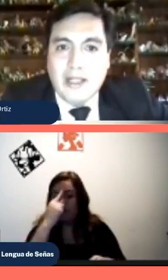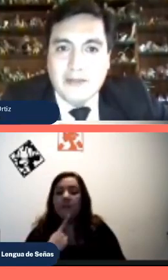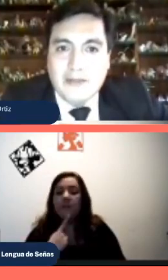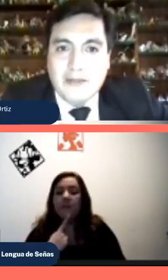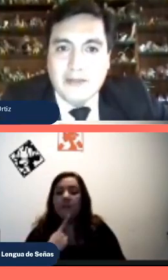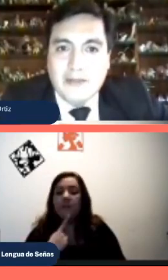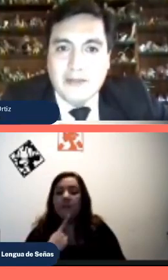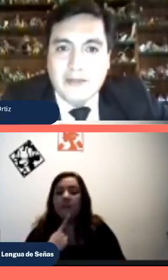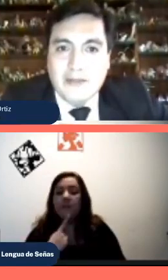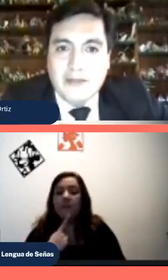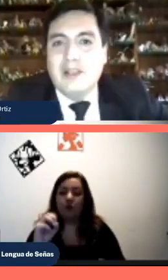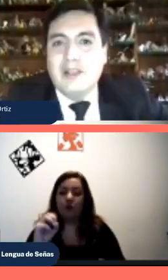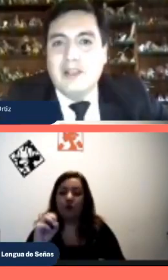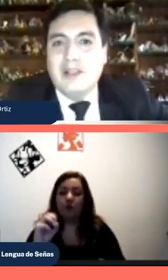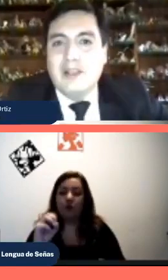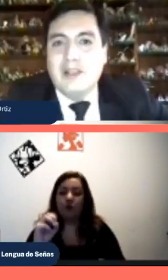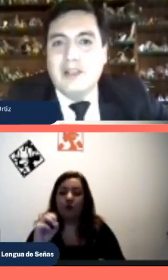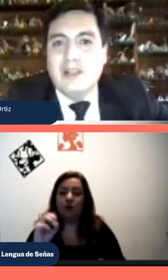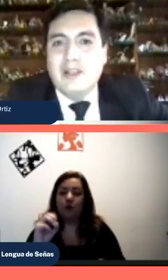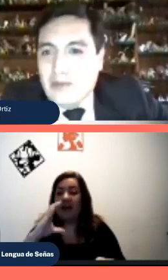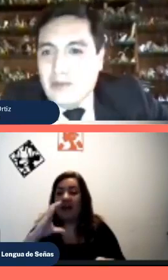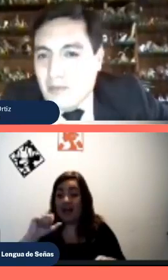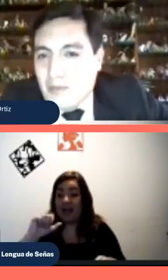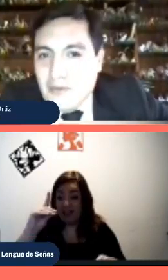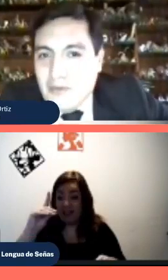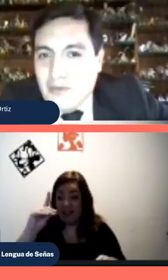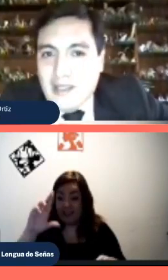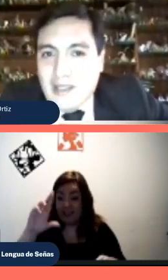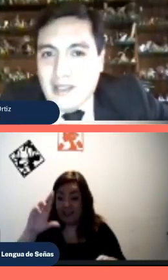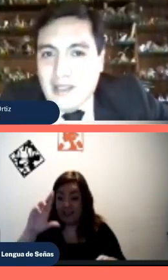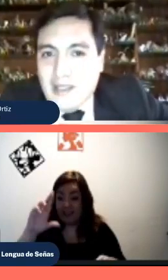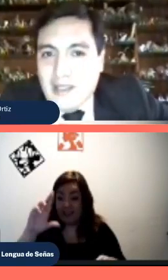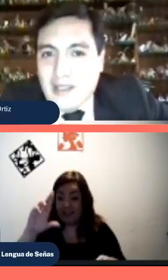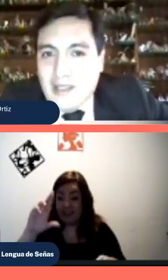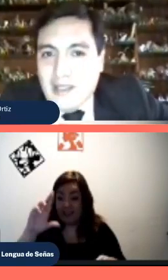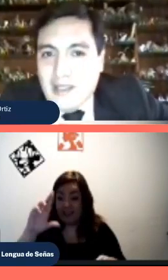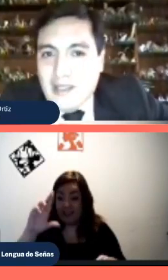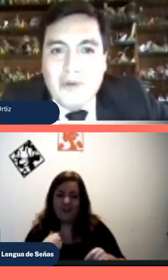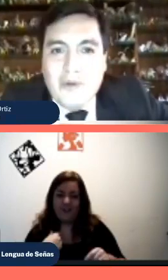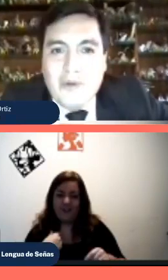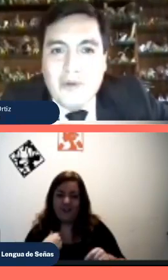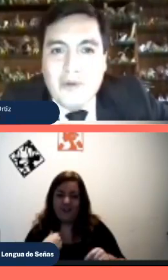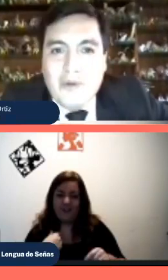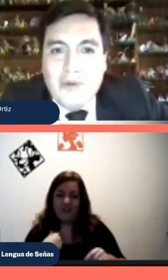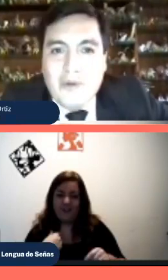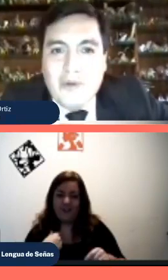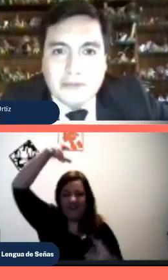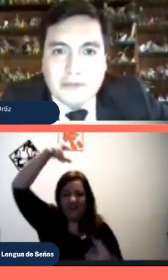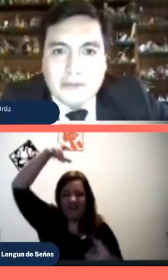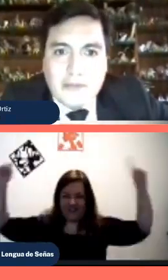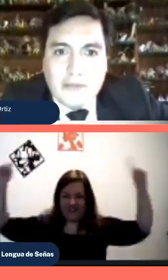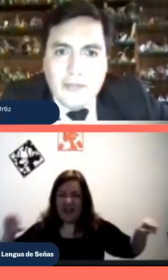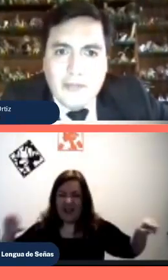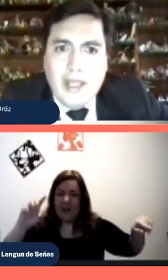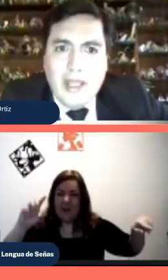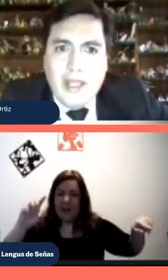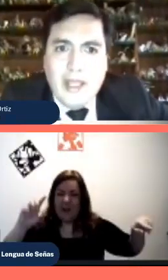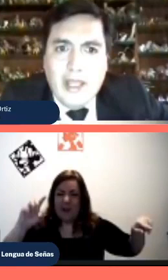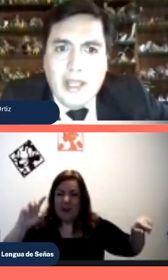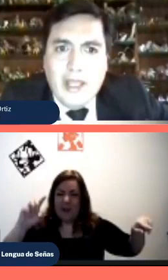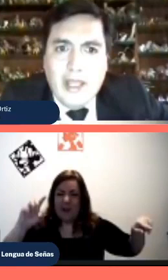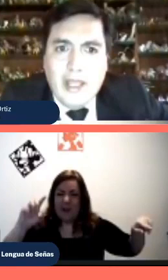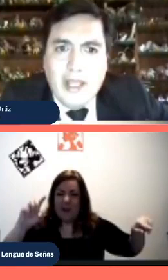Caldera, dentro como que estuvieran dentro de una mandíbula de megalodón.